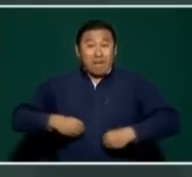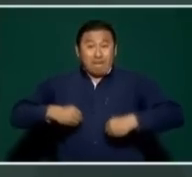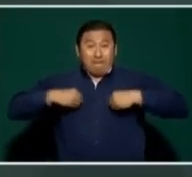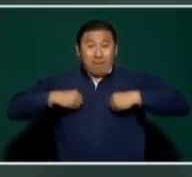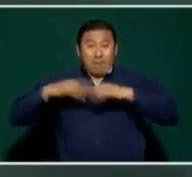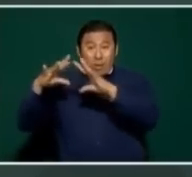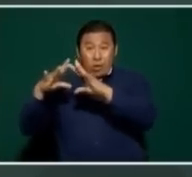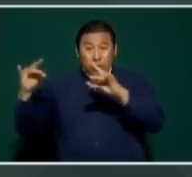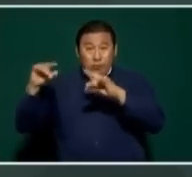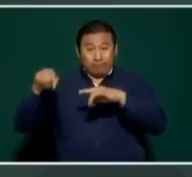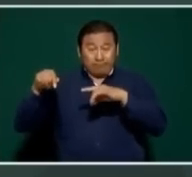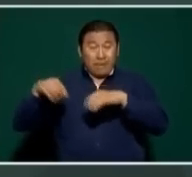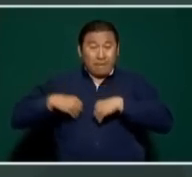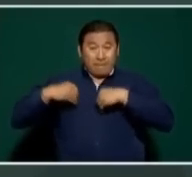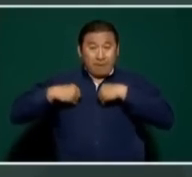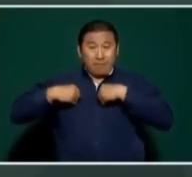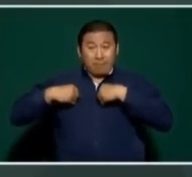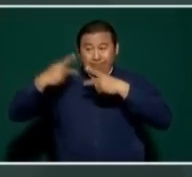en Cozumel